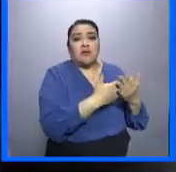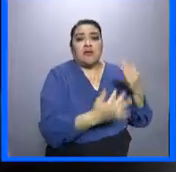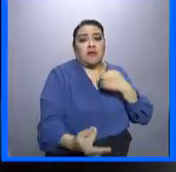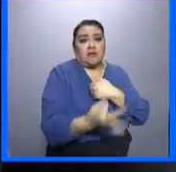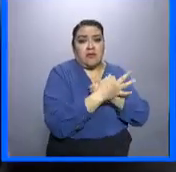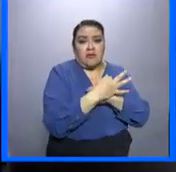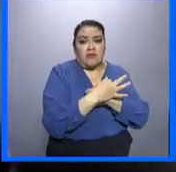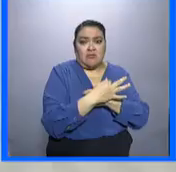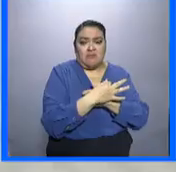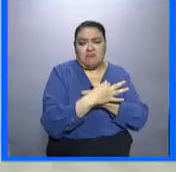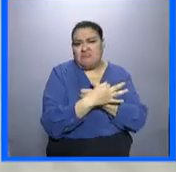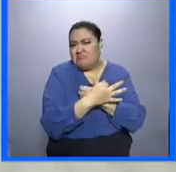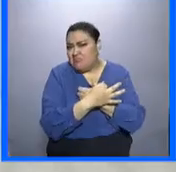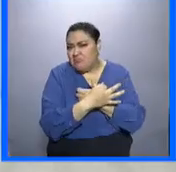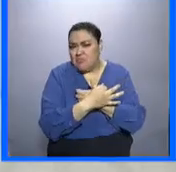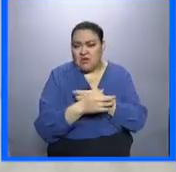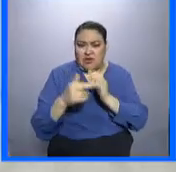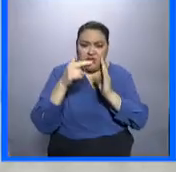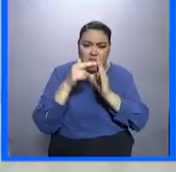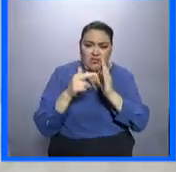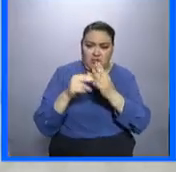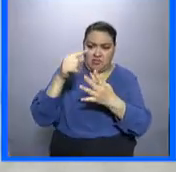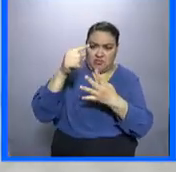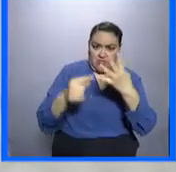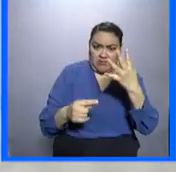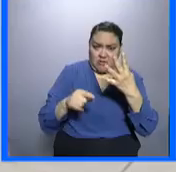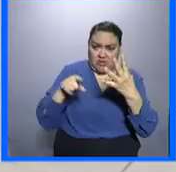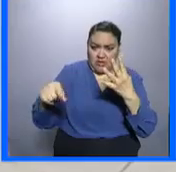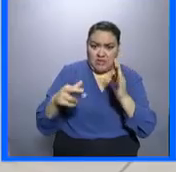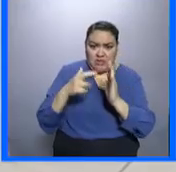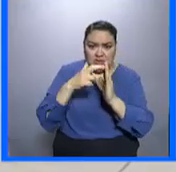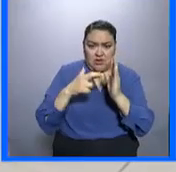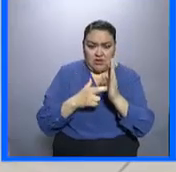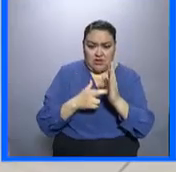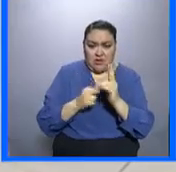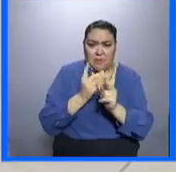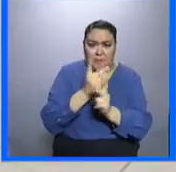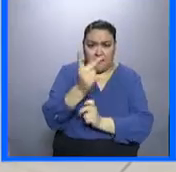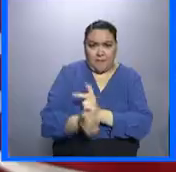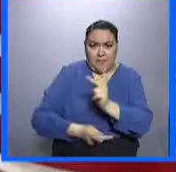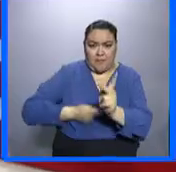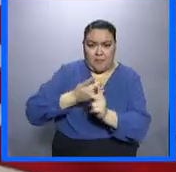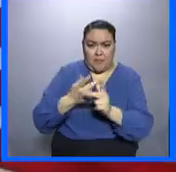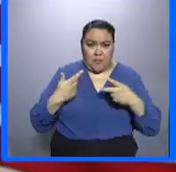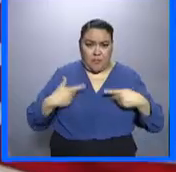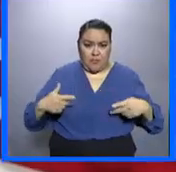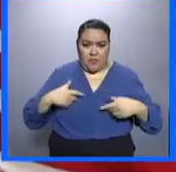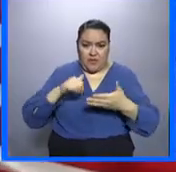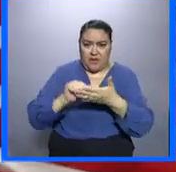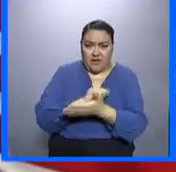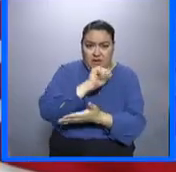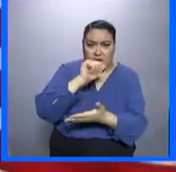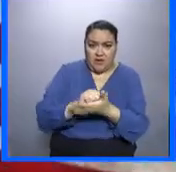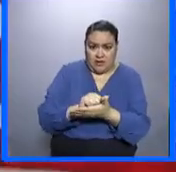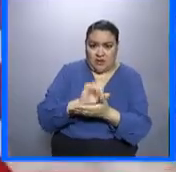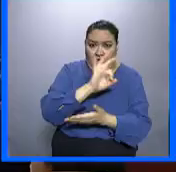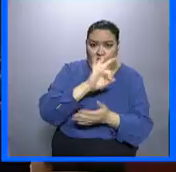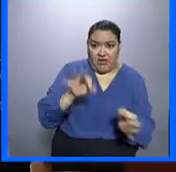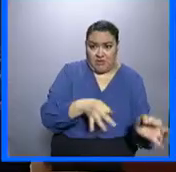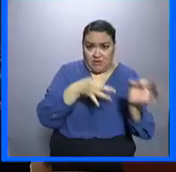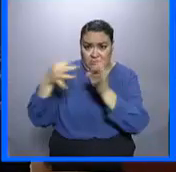son discriminatorios los requisitos que se imponen en el reglamento de pasaportes para las personas con actas de nacimiento